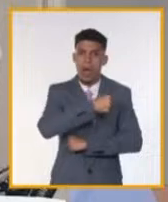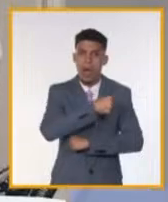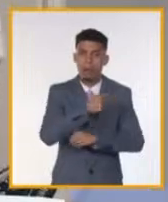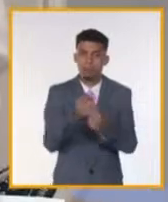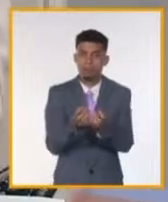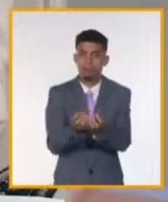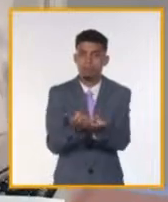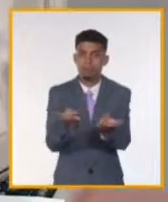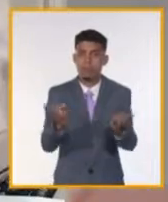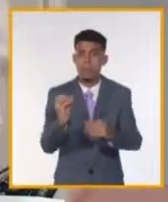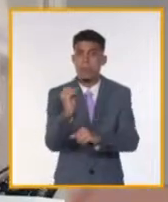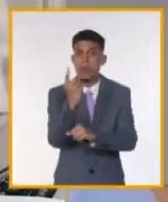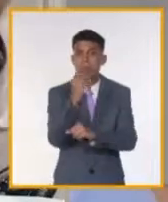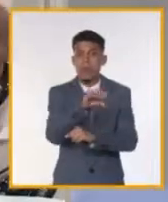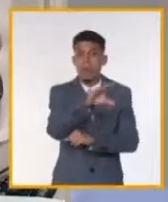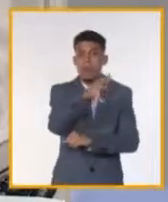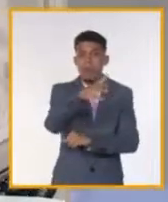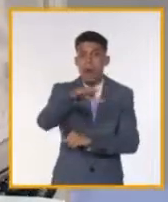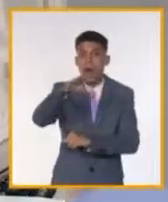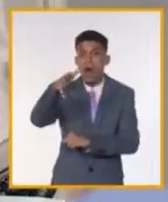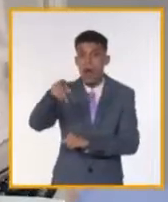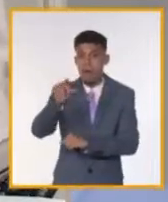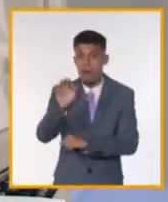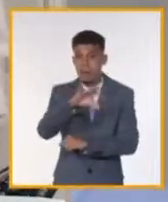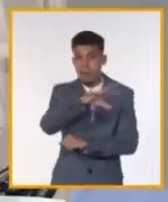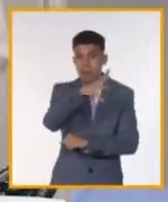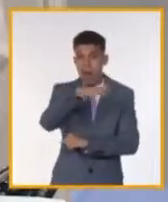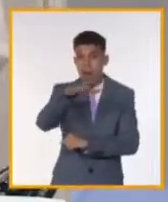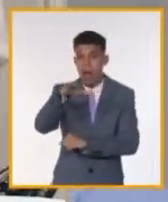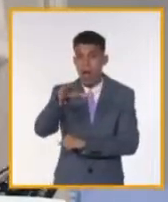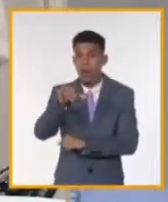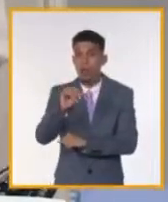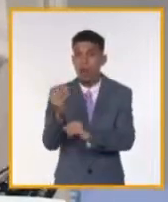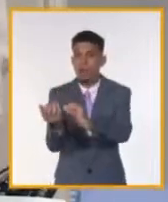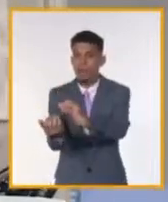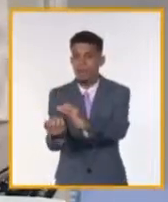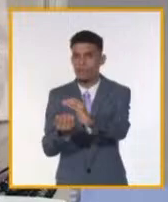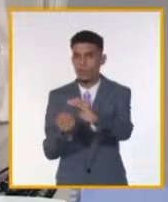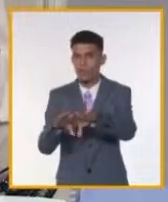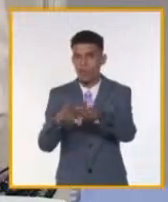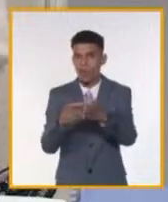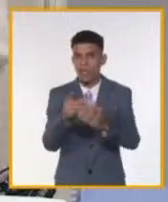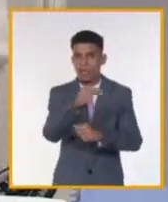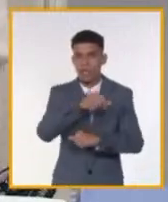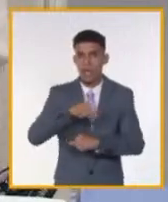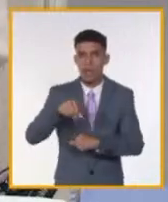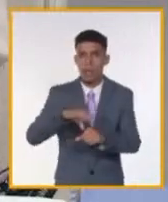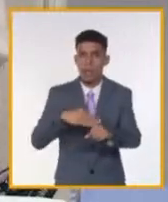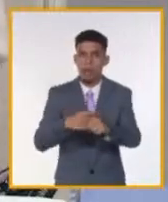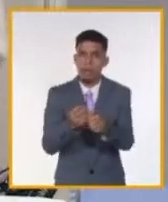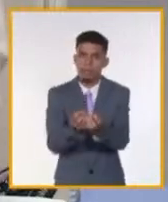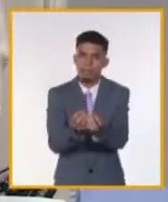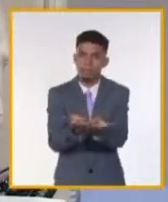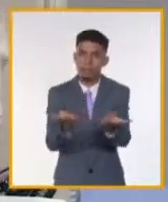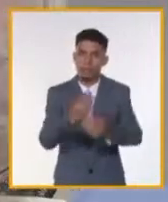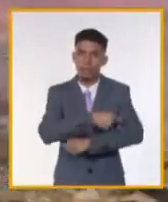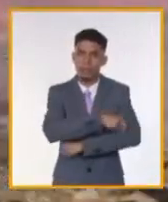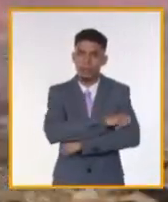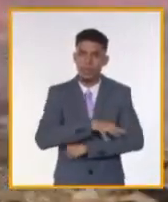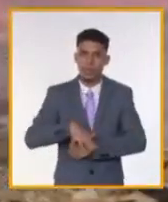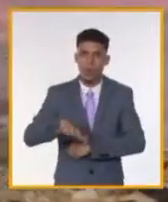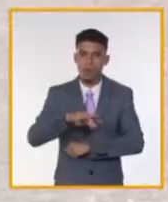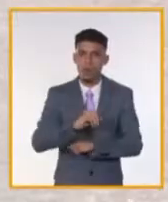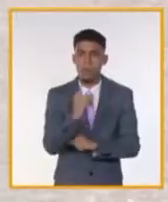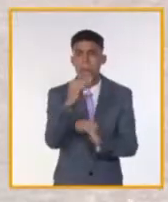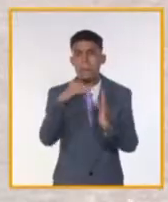de la salina hasta el pueblo, hasta el último de los hogares. Nosotros podemos decir que hemos tenido oportunidades, hemos tenido decenas de